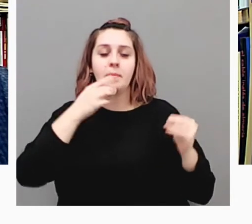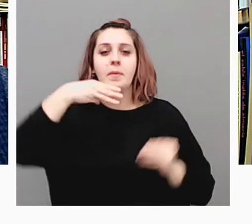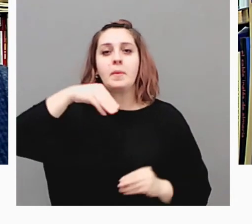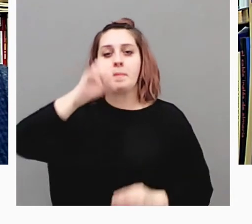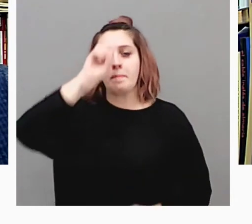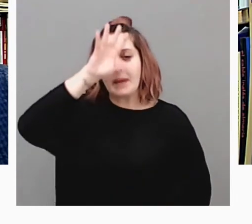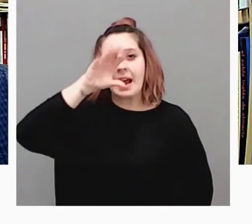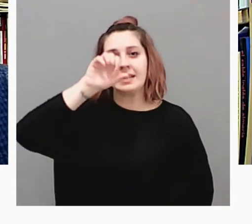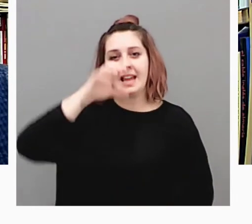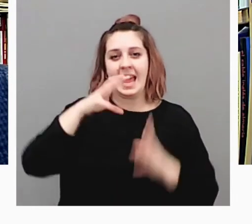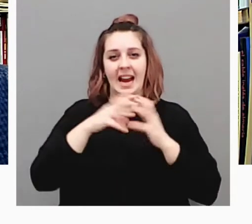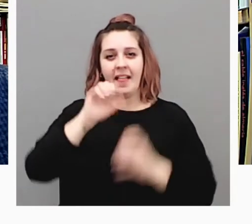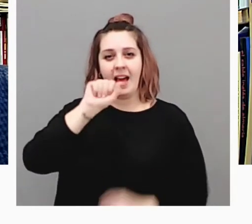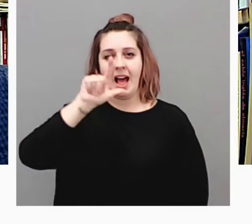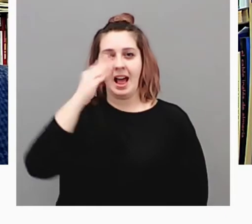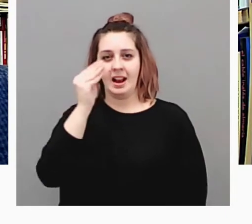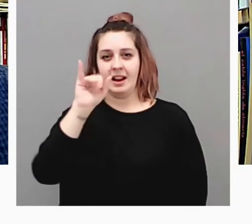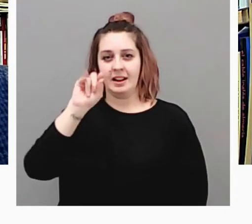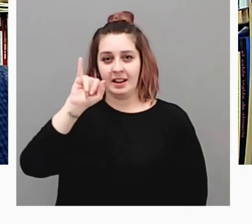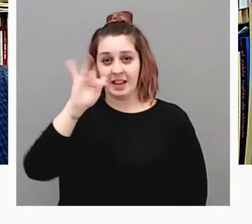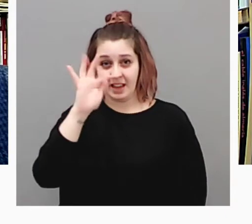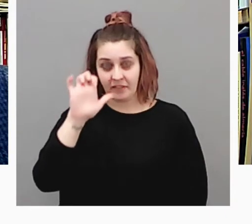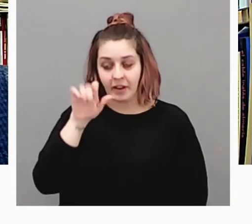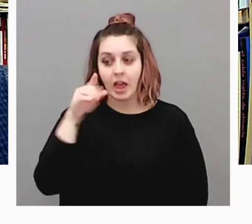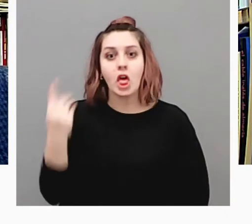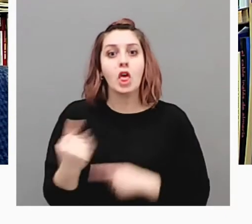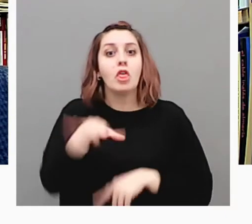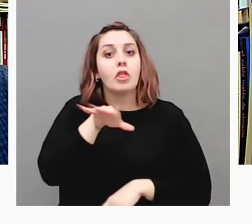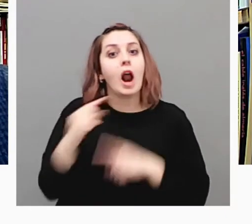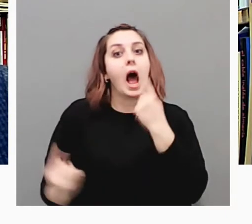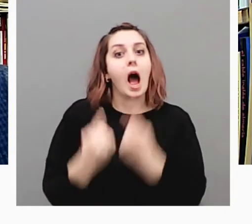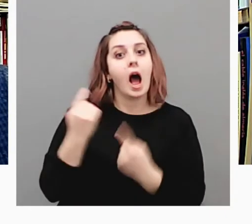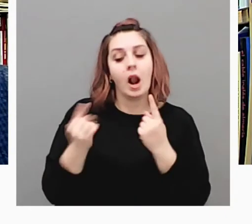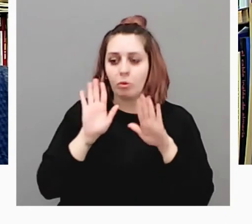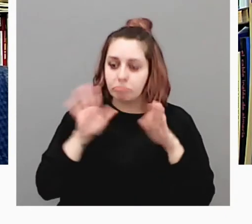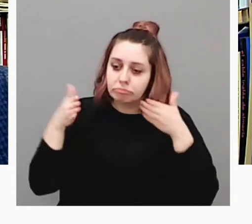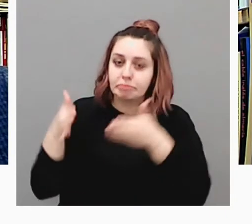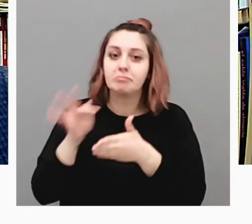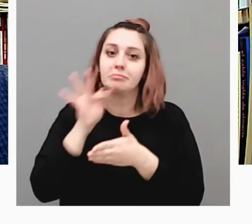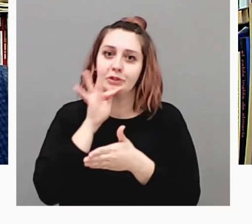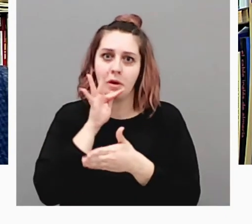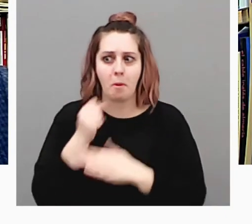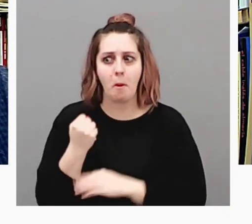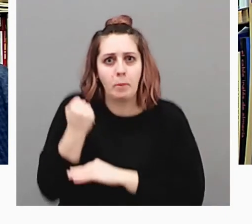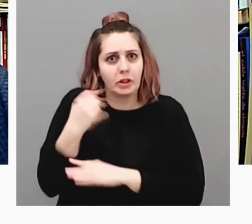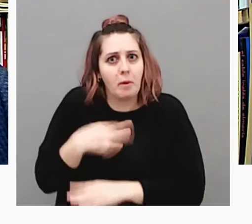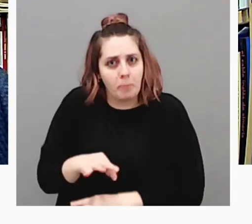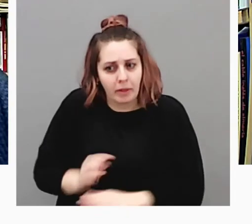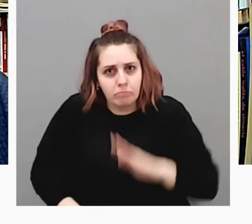Granada, hay espacios a los que no se le ha prestado todavía la suficiente atención y que tienen potencial de desarrollo